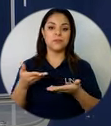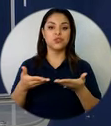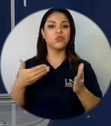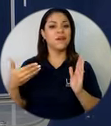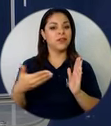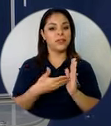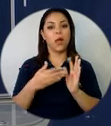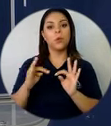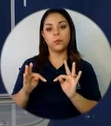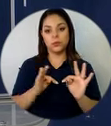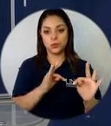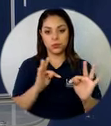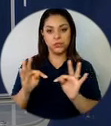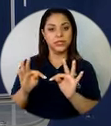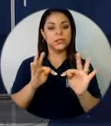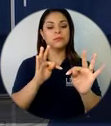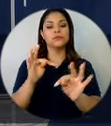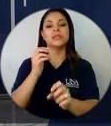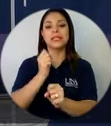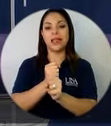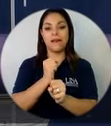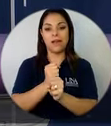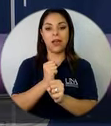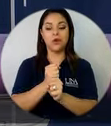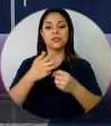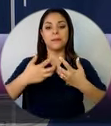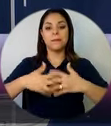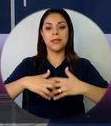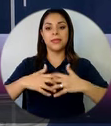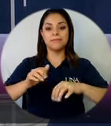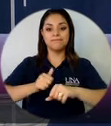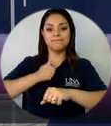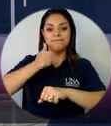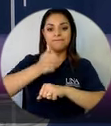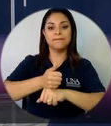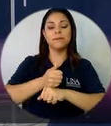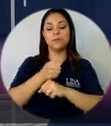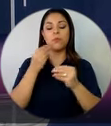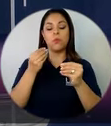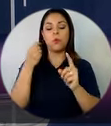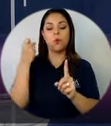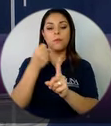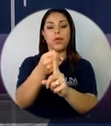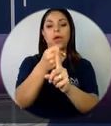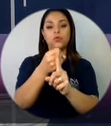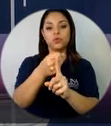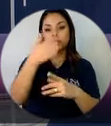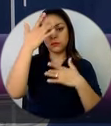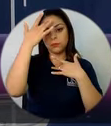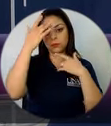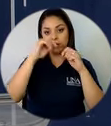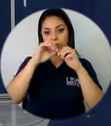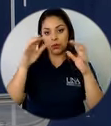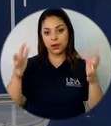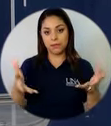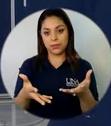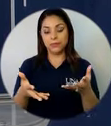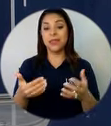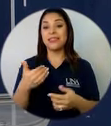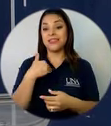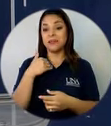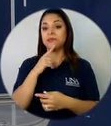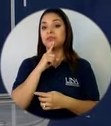pues fue el tema del turismo, fue muy golpeado, ¿verdad? Los emprendimientos, todos estos sectores fueron sumamente golpeados por la